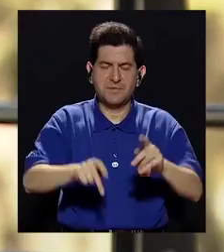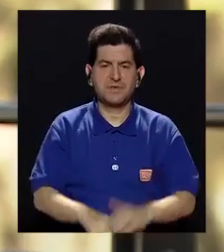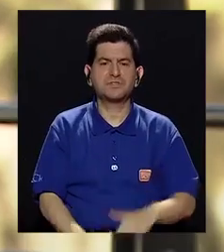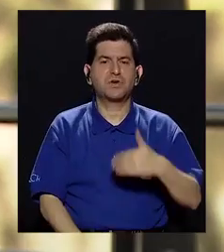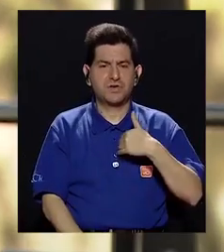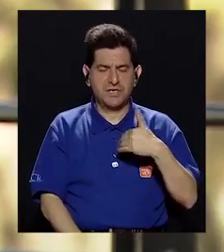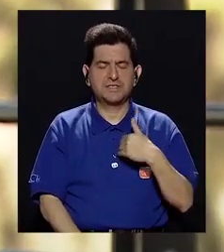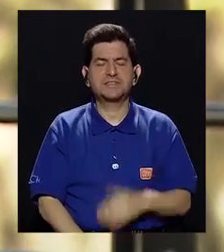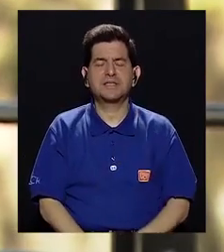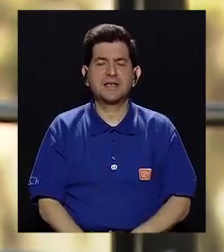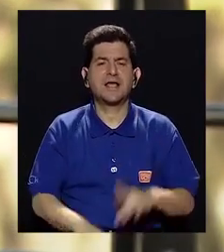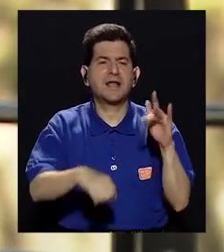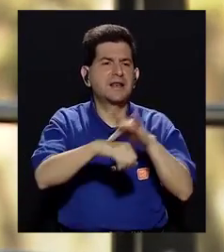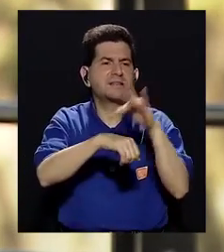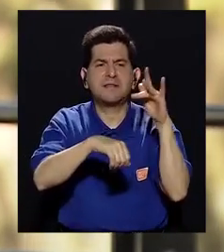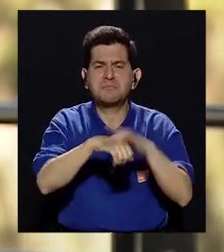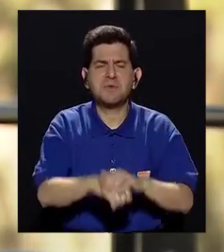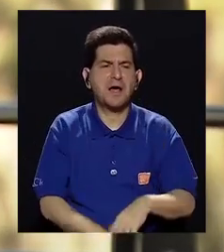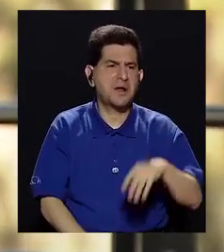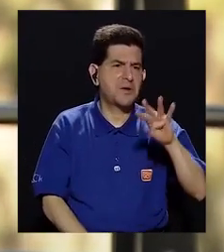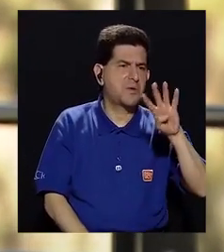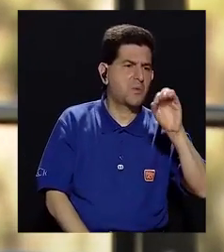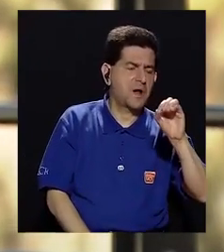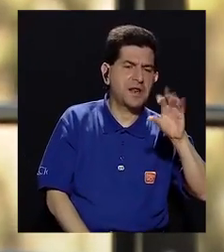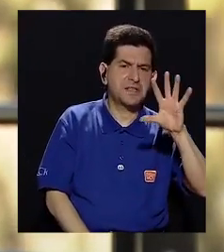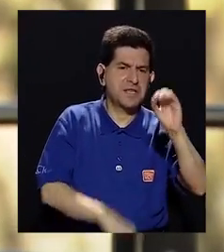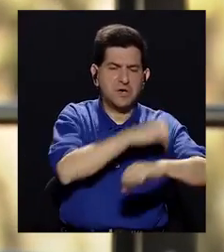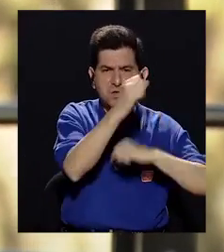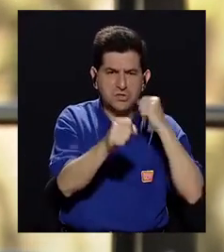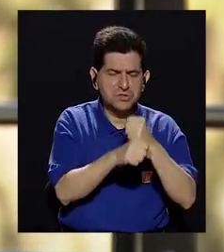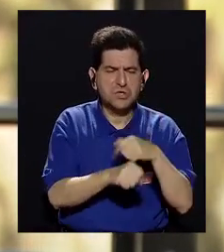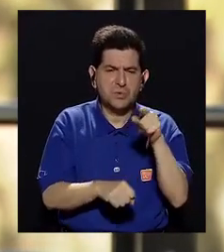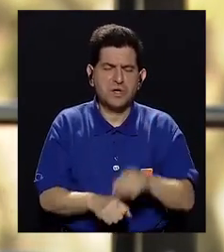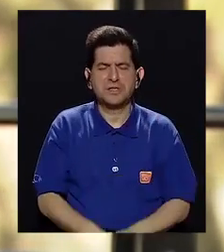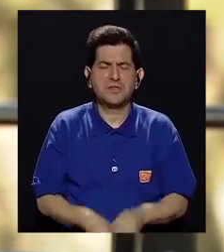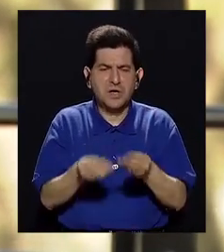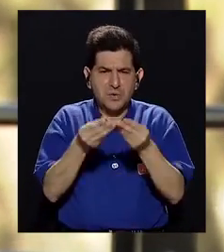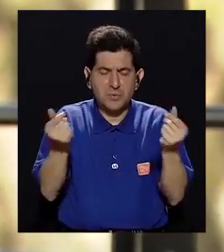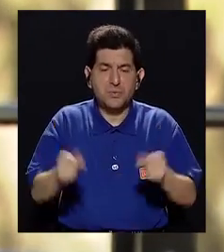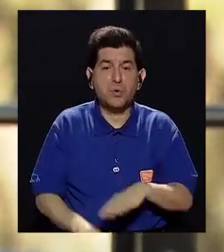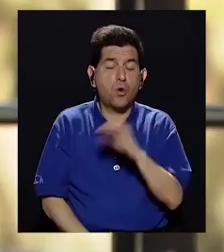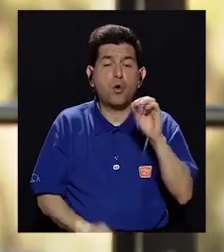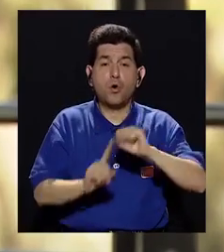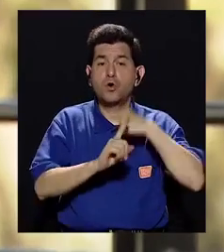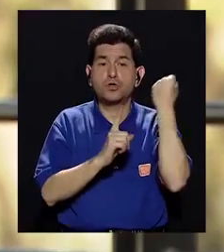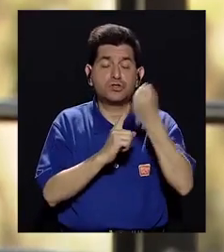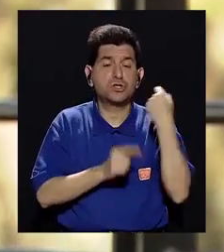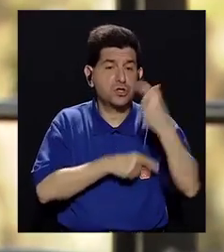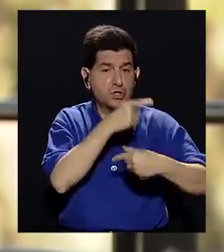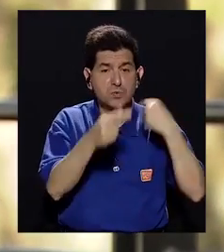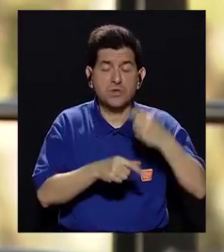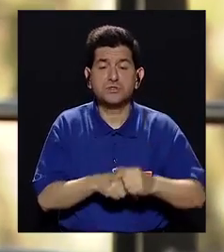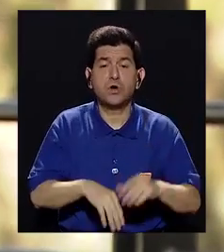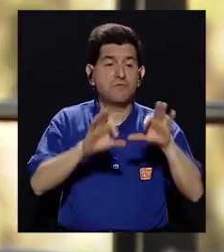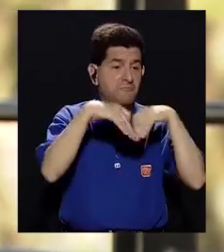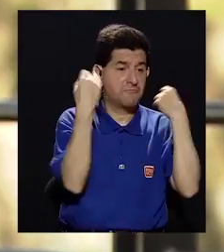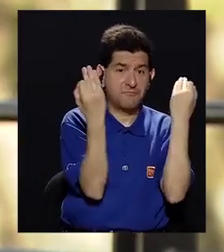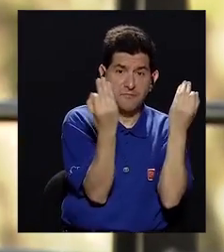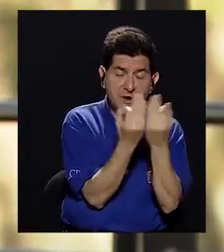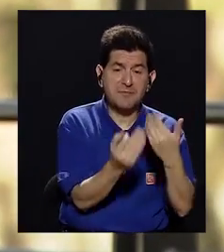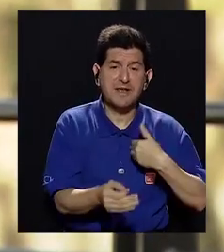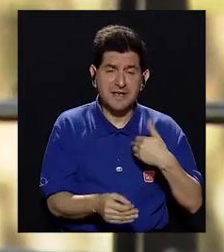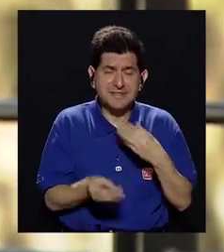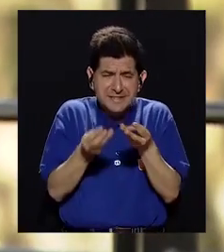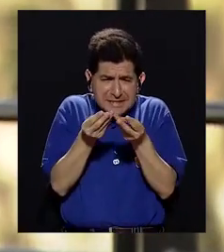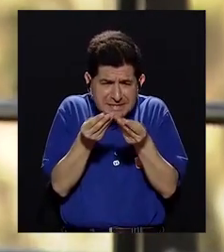personas que están presos de tener desgaste a temprana edad, a los 40, 50 años. Hay un factor genético. A veces uno ve familias de personas